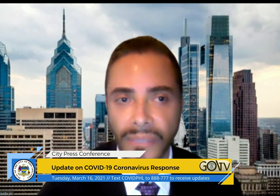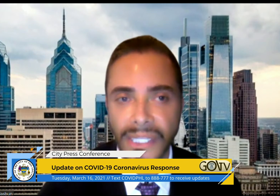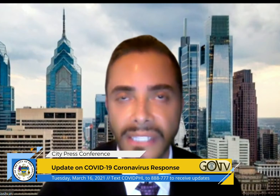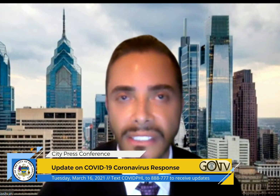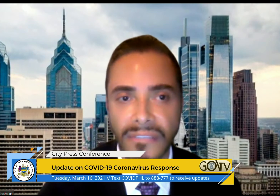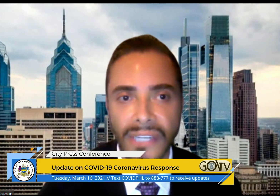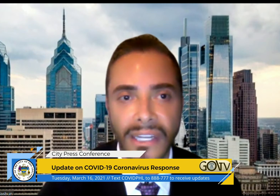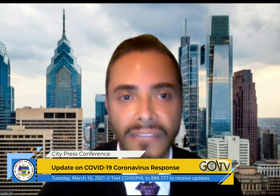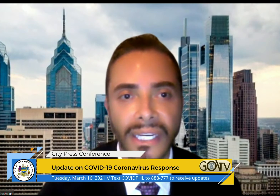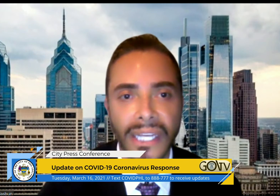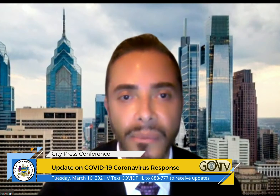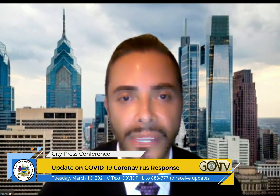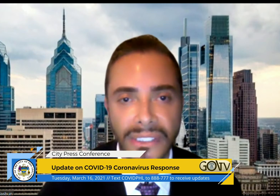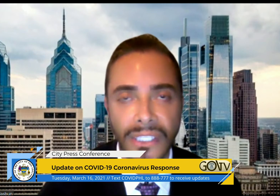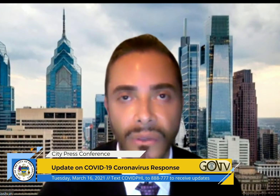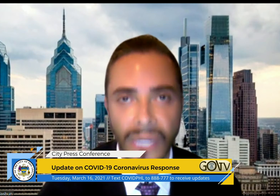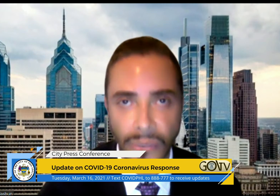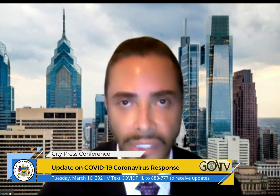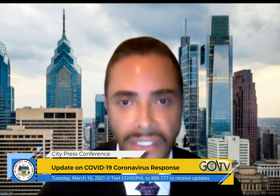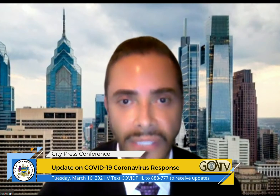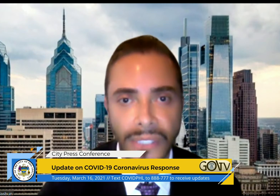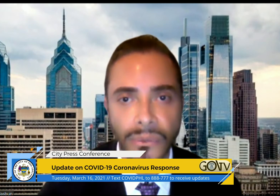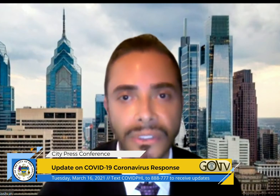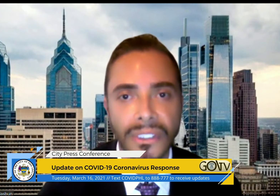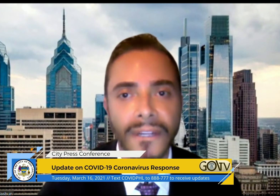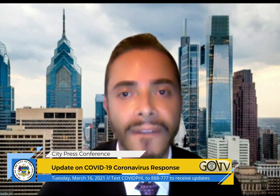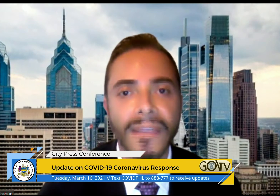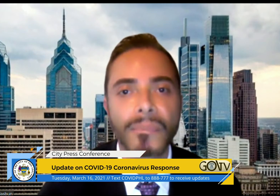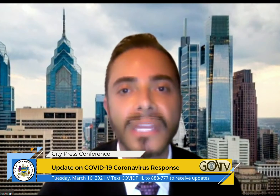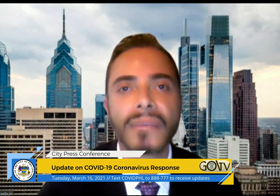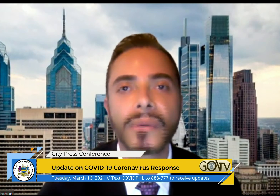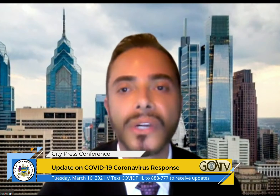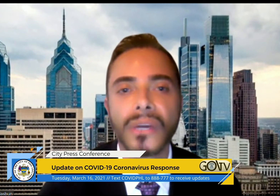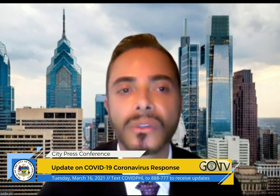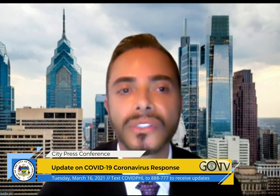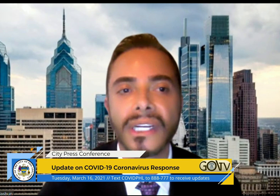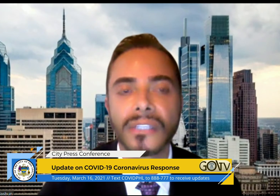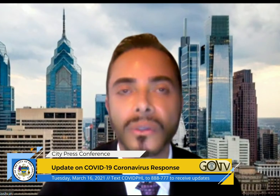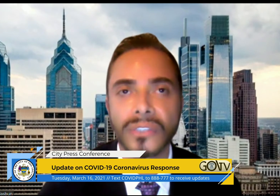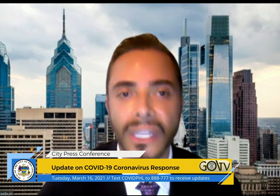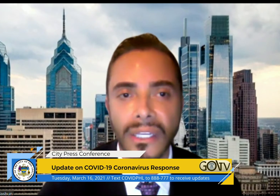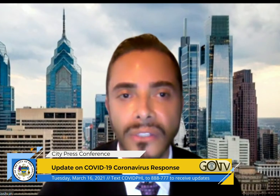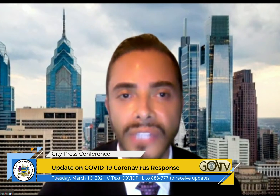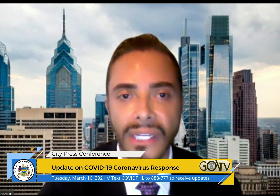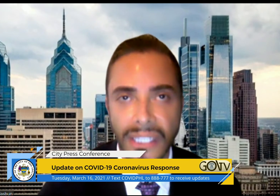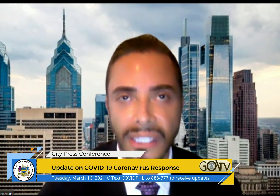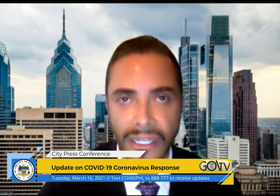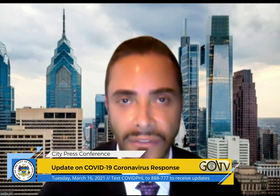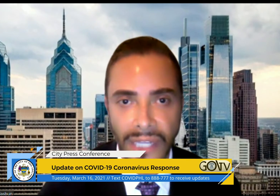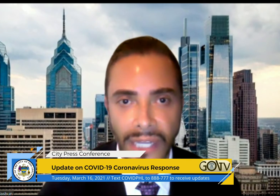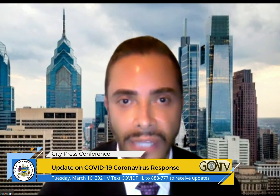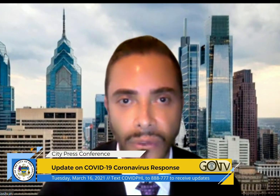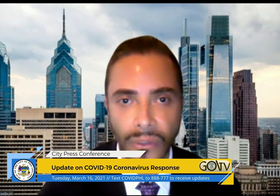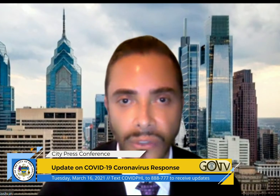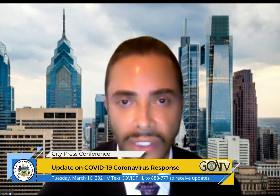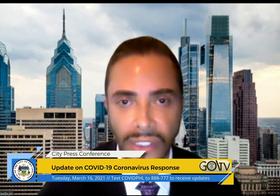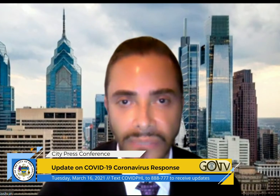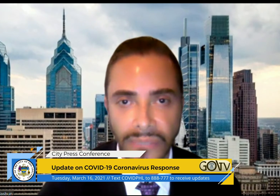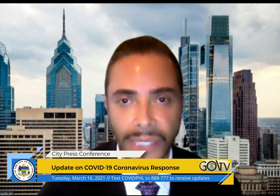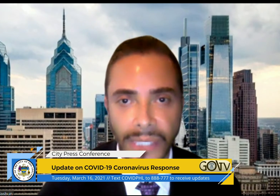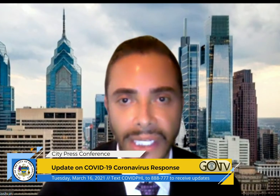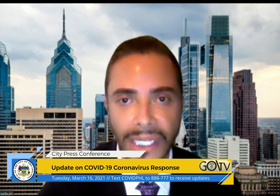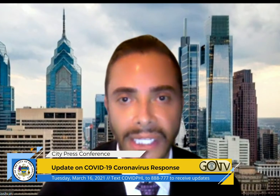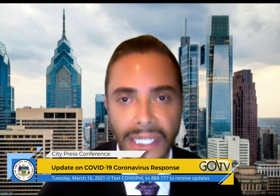3.200 habitantes de Filadelfia que han perecido a causa de este virus, también debemos reconocer a todos aquellos que han sacrificado de